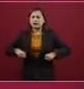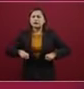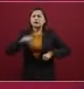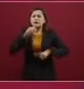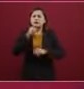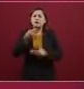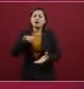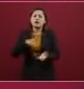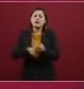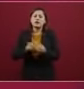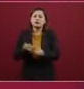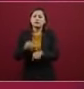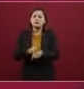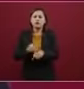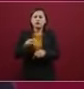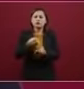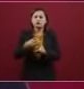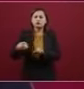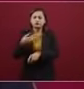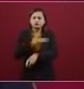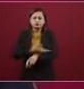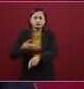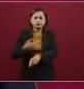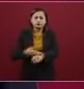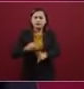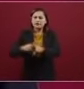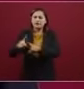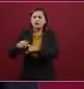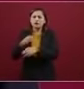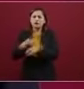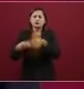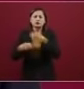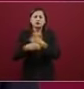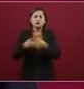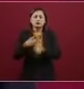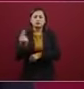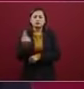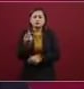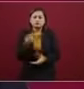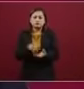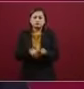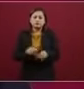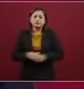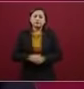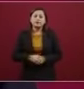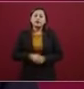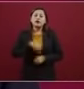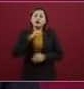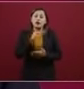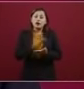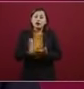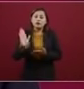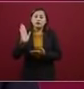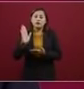recursos materiales y logísticos. Y también se establece un capítulo sobre